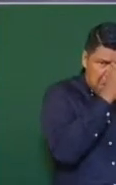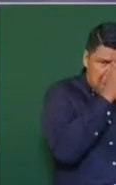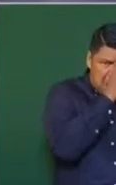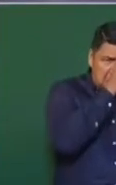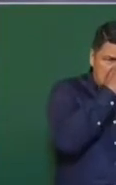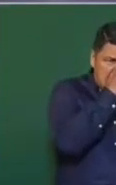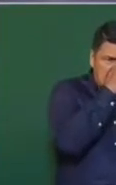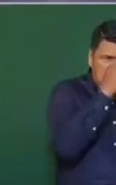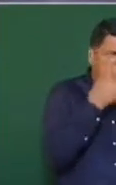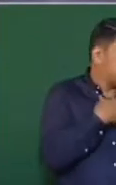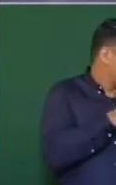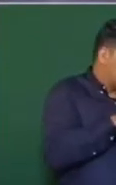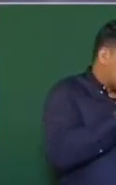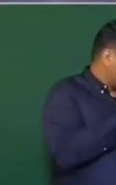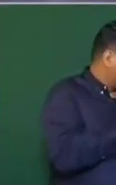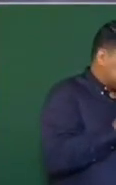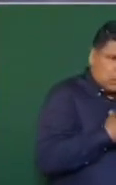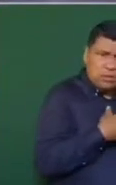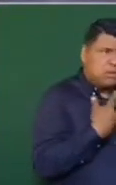con todos.